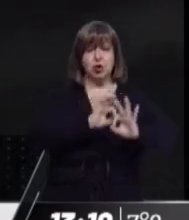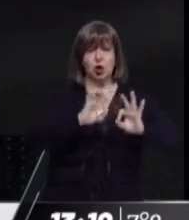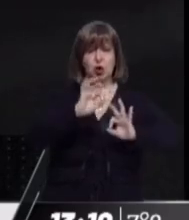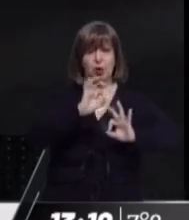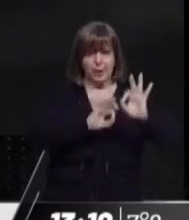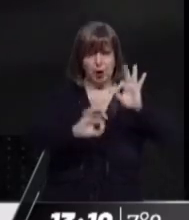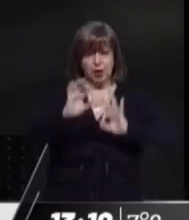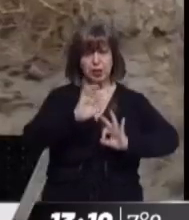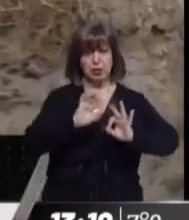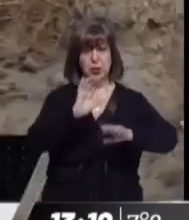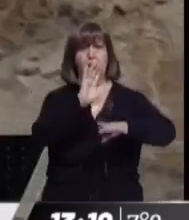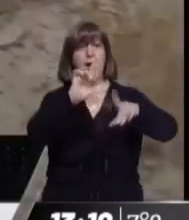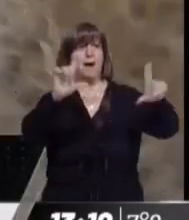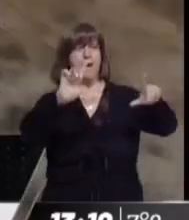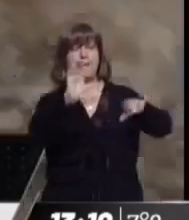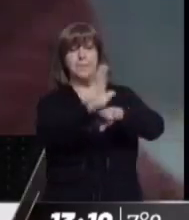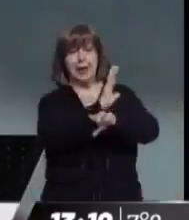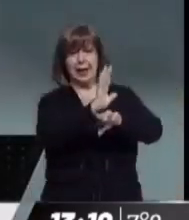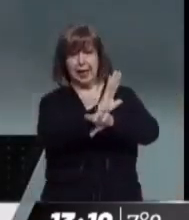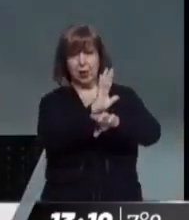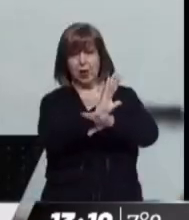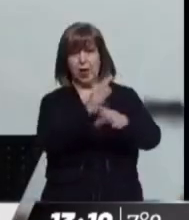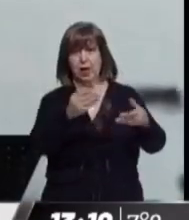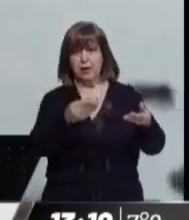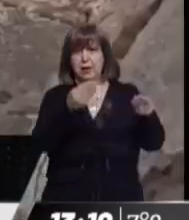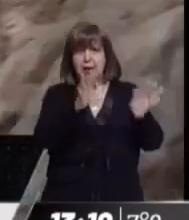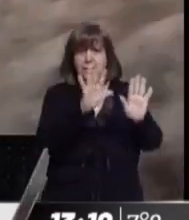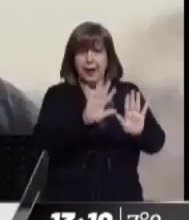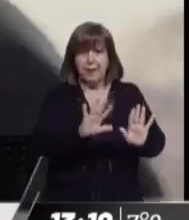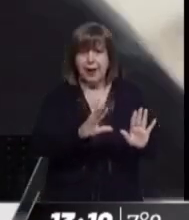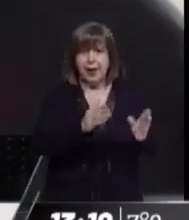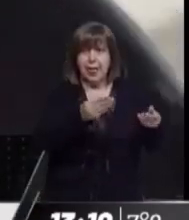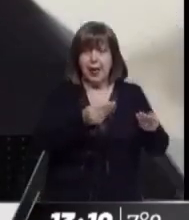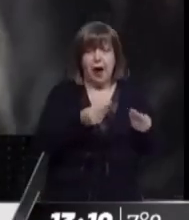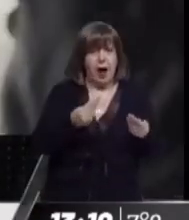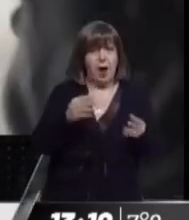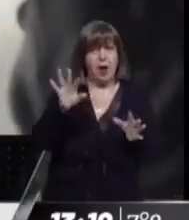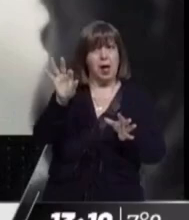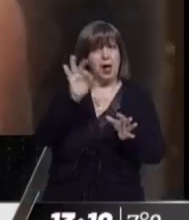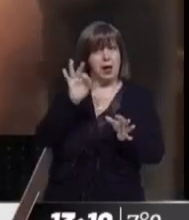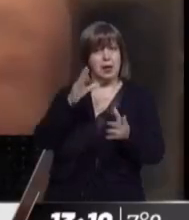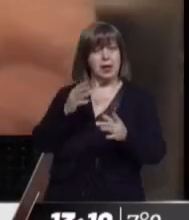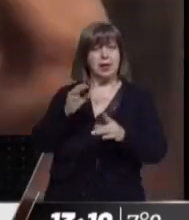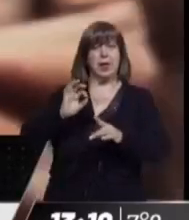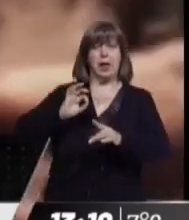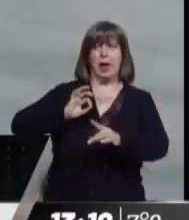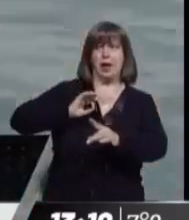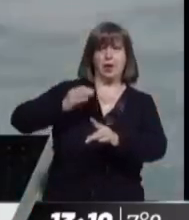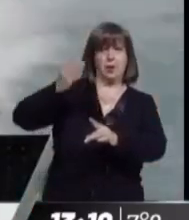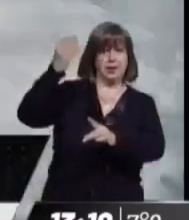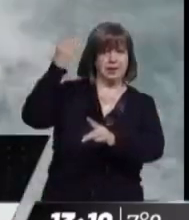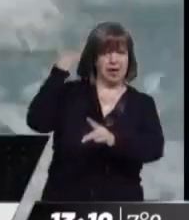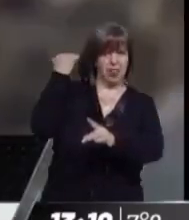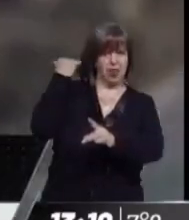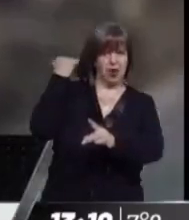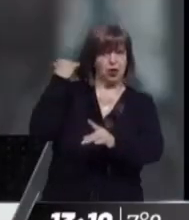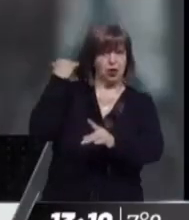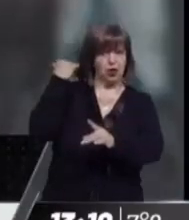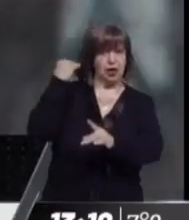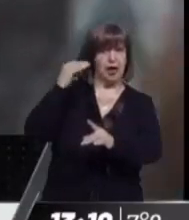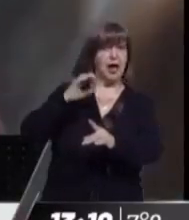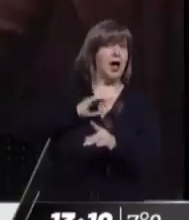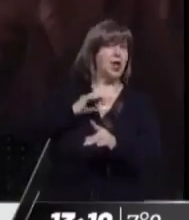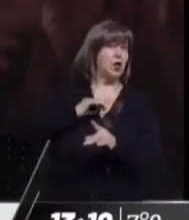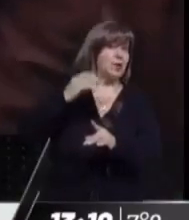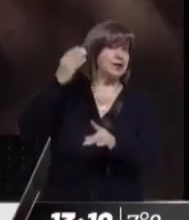terminar realizando porque no había manera de financiarla, surge la posibilidad el año pasado, no sé si recuerdan, lo